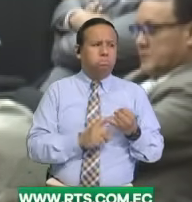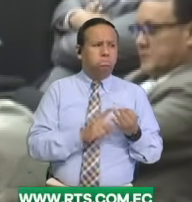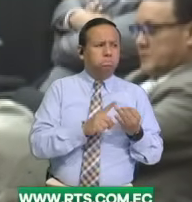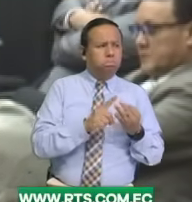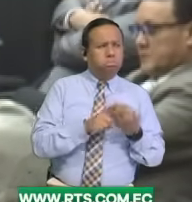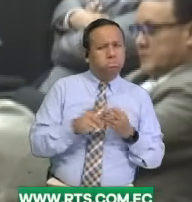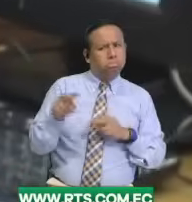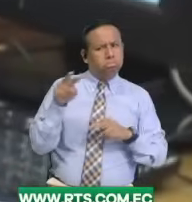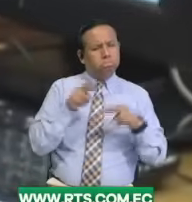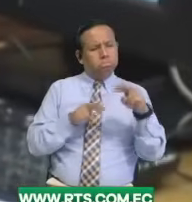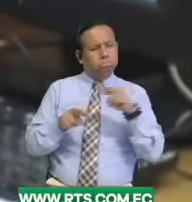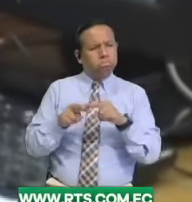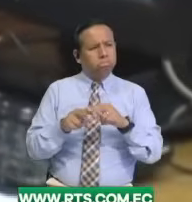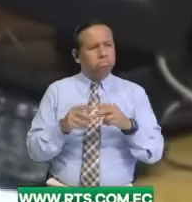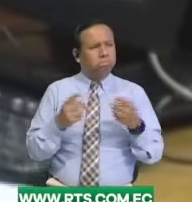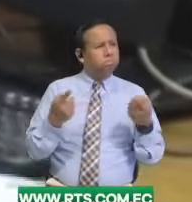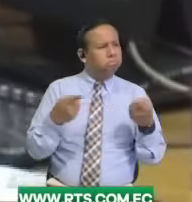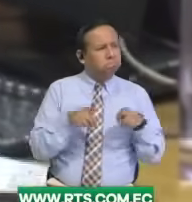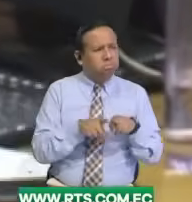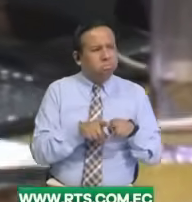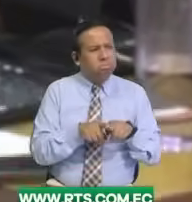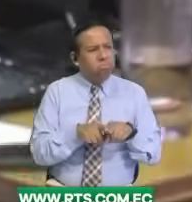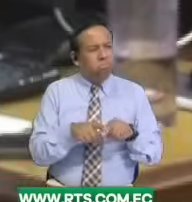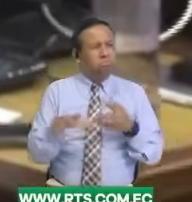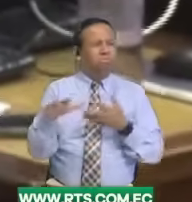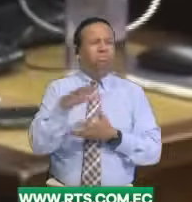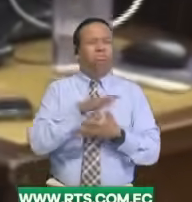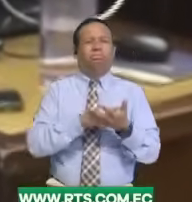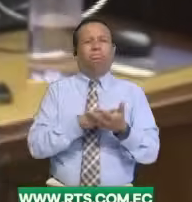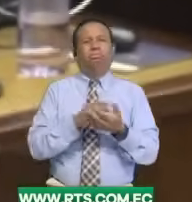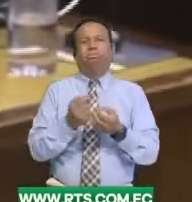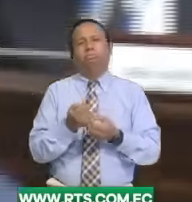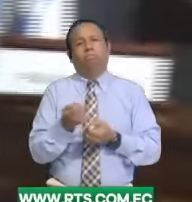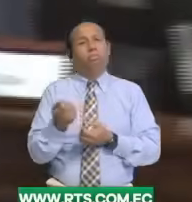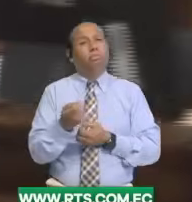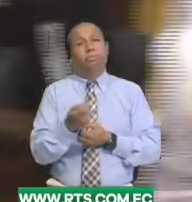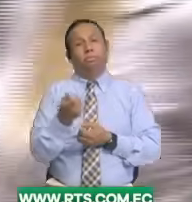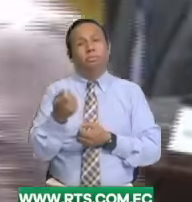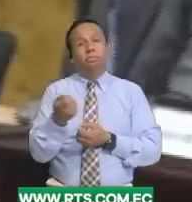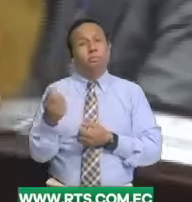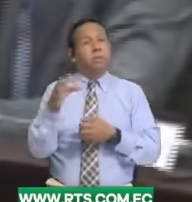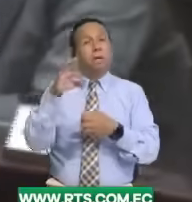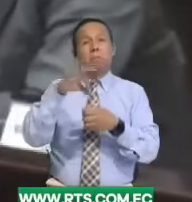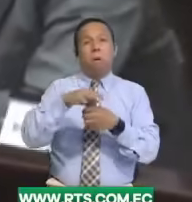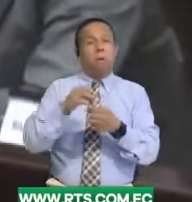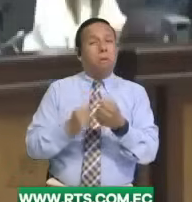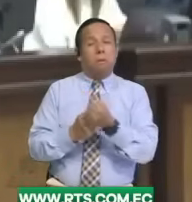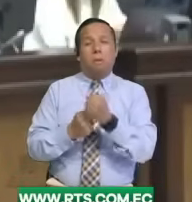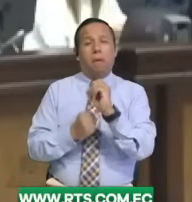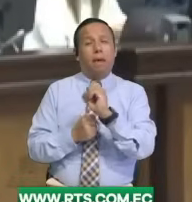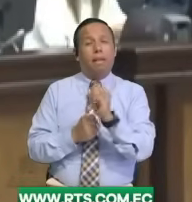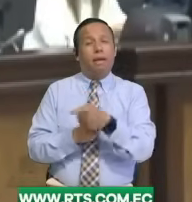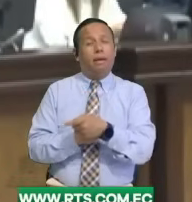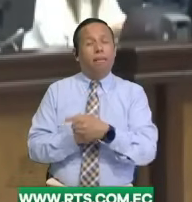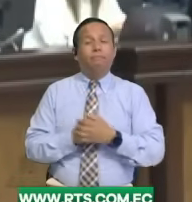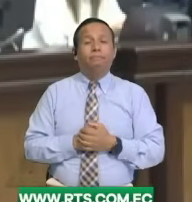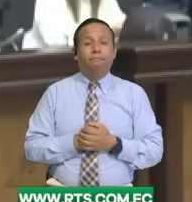PSC y Construye alcanzaron los 70 votos. ¿Construye va a insistir en su nombre o quizás